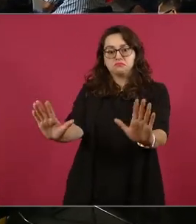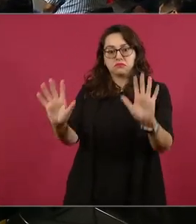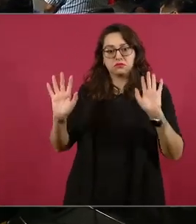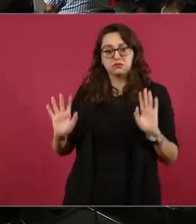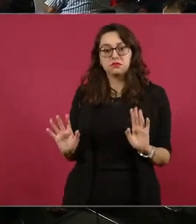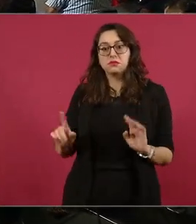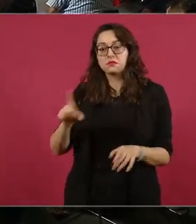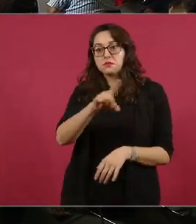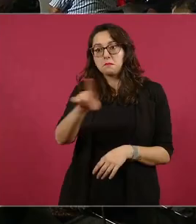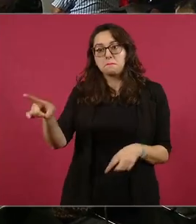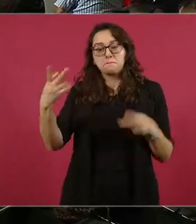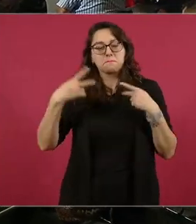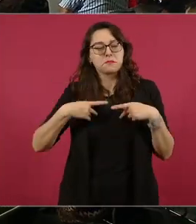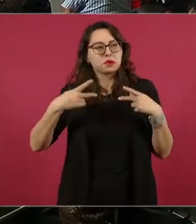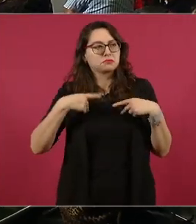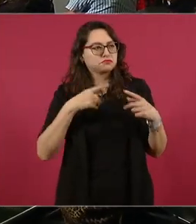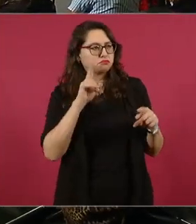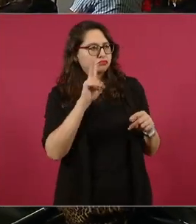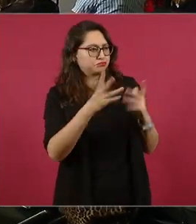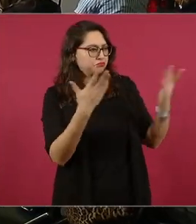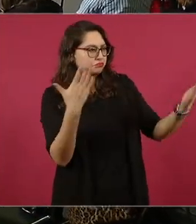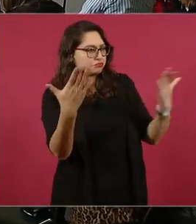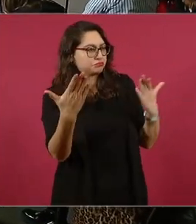actúe de manera precavida,